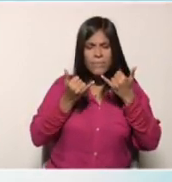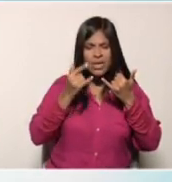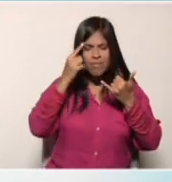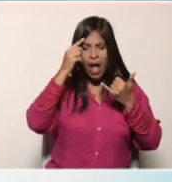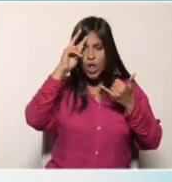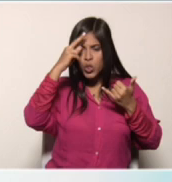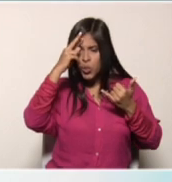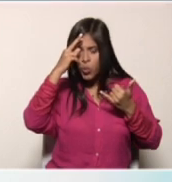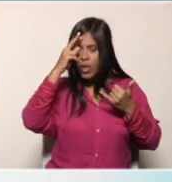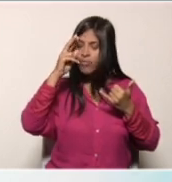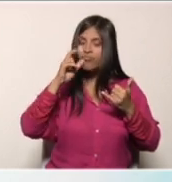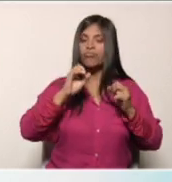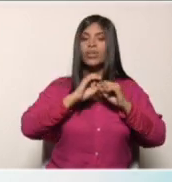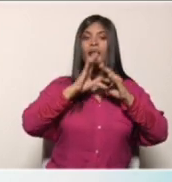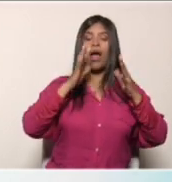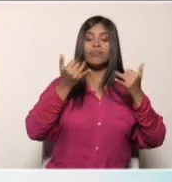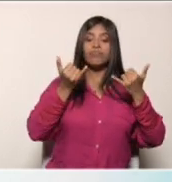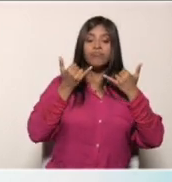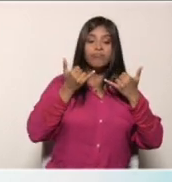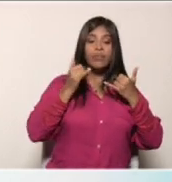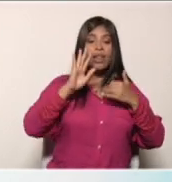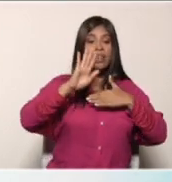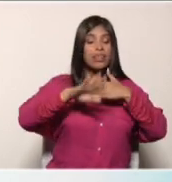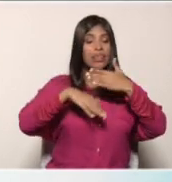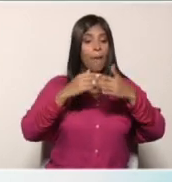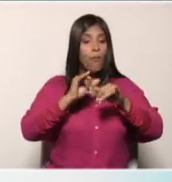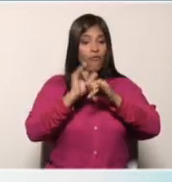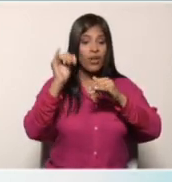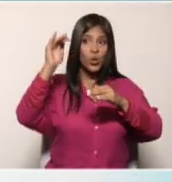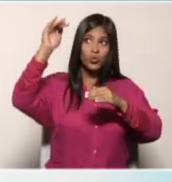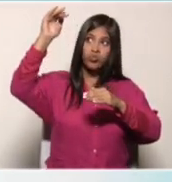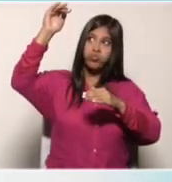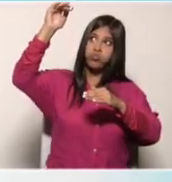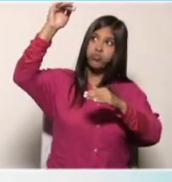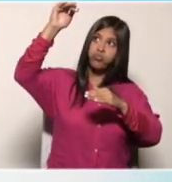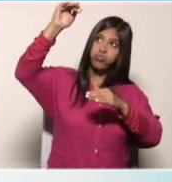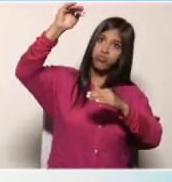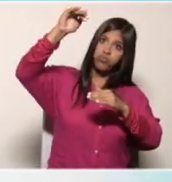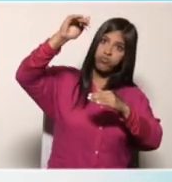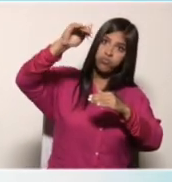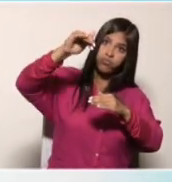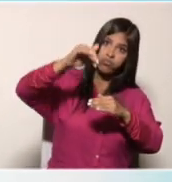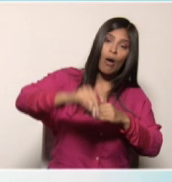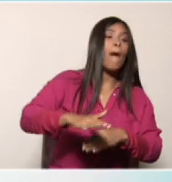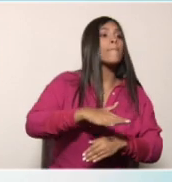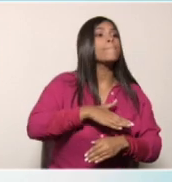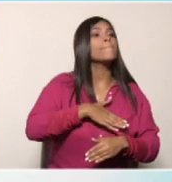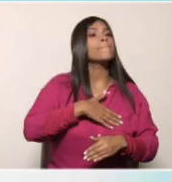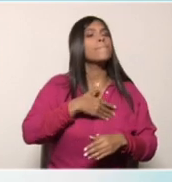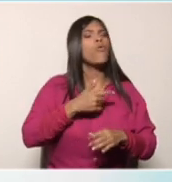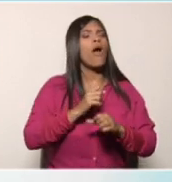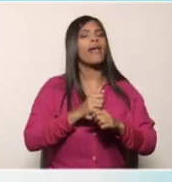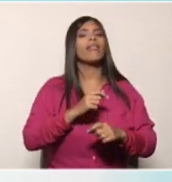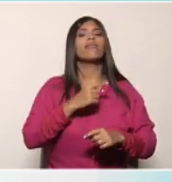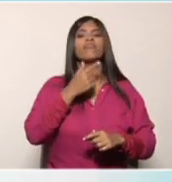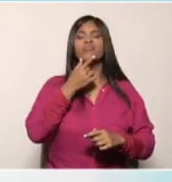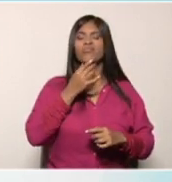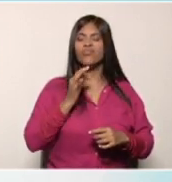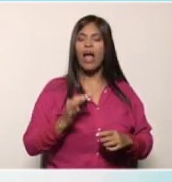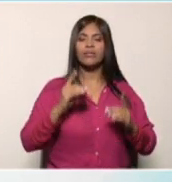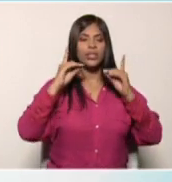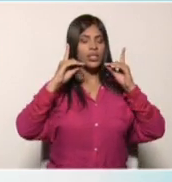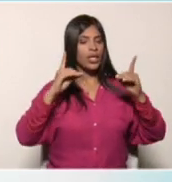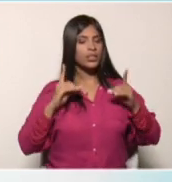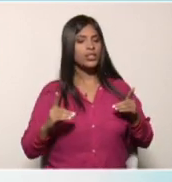ciertas dudas de la vida. Y cuando vayamos a descender de aquella pendiente, podremos hacerlo con